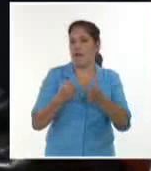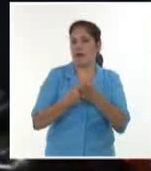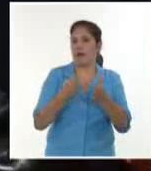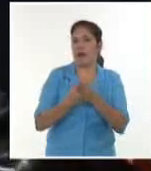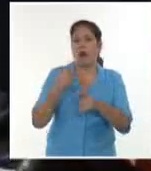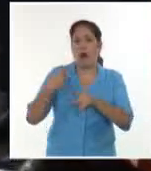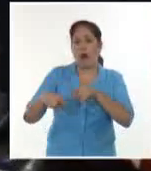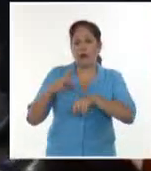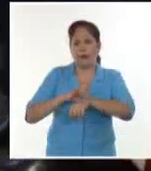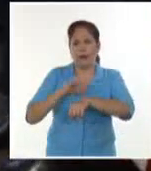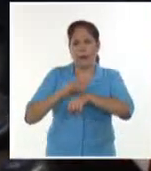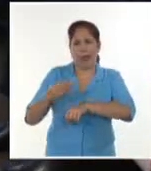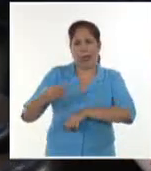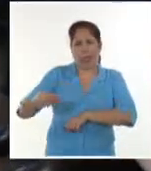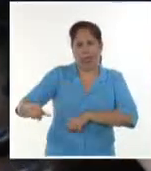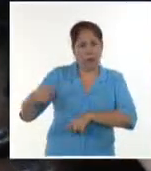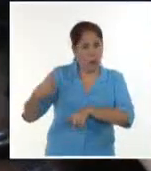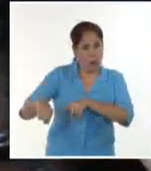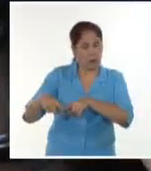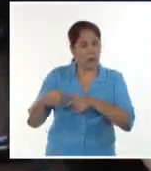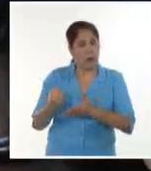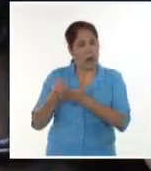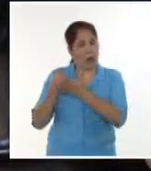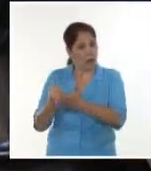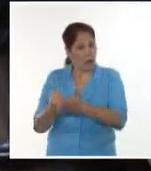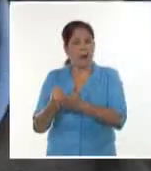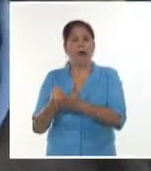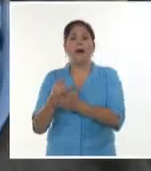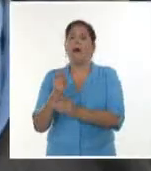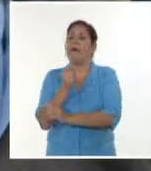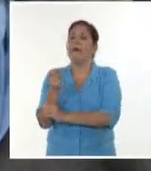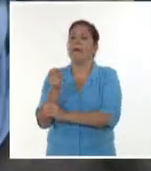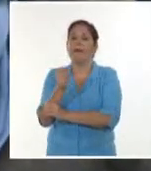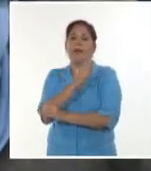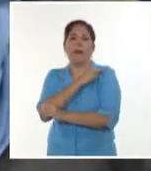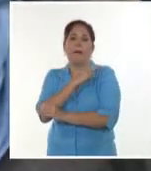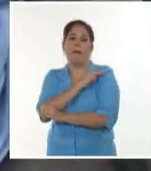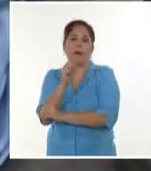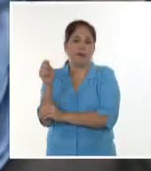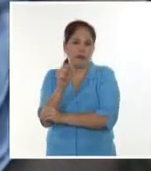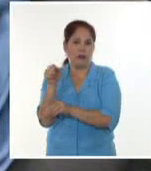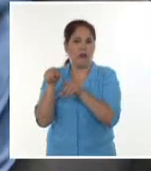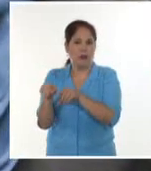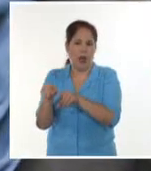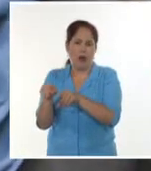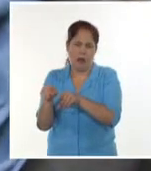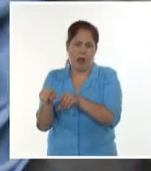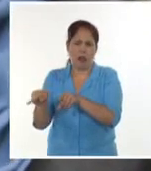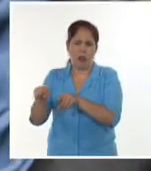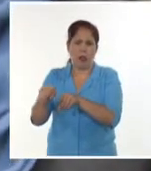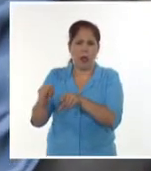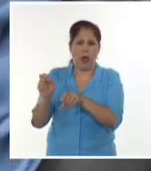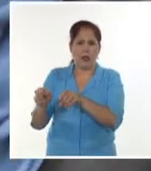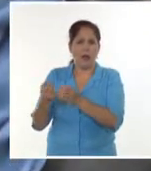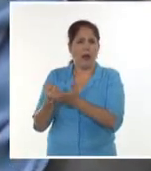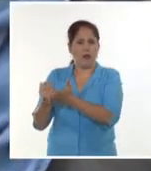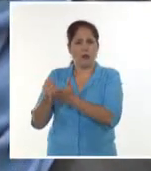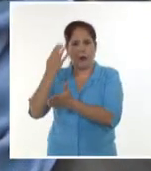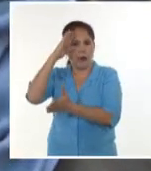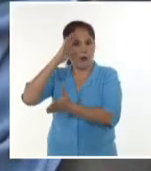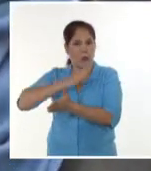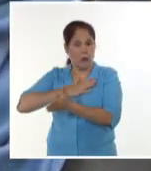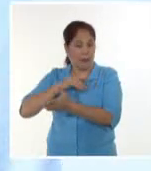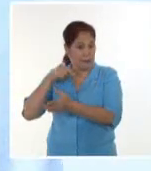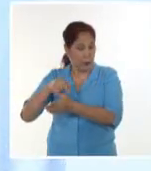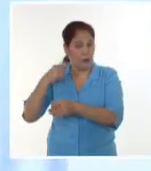otras enfermedades, así como el aporte en la formación de especialistas en la industria del ocio. A manera de resumen, les cuento que en su